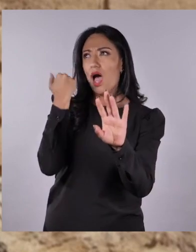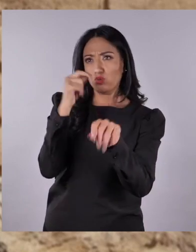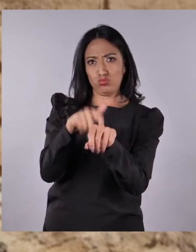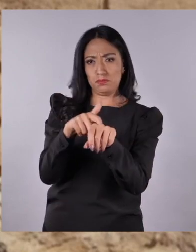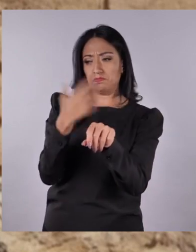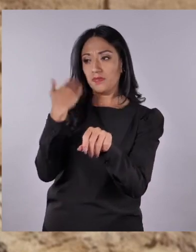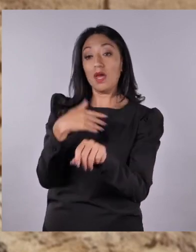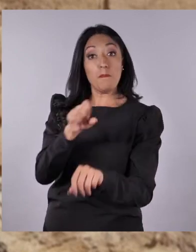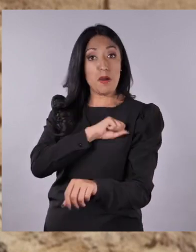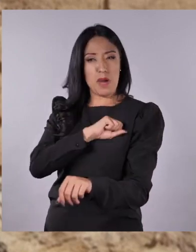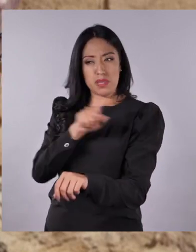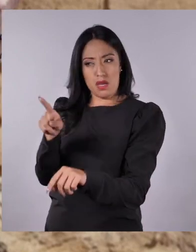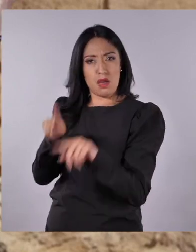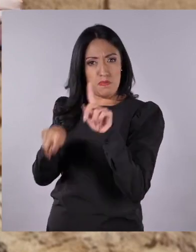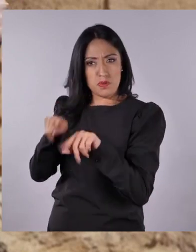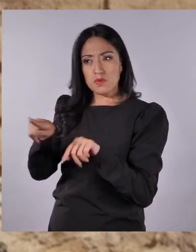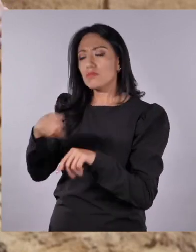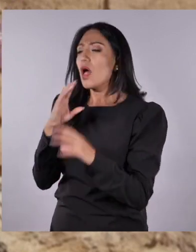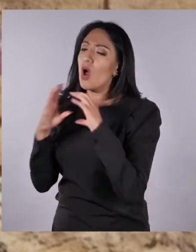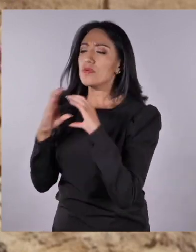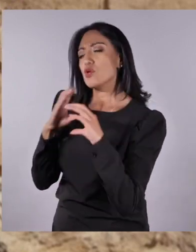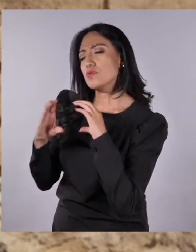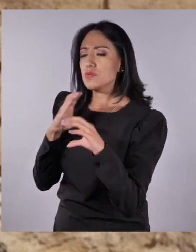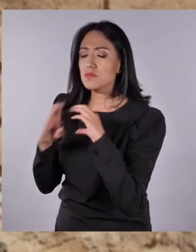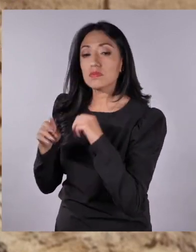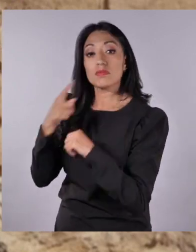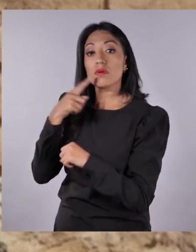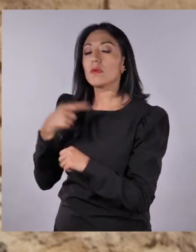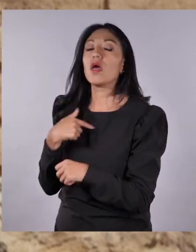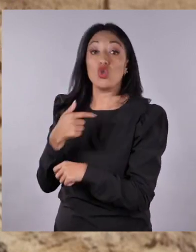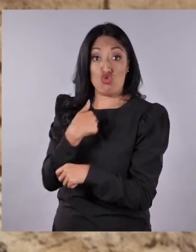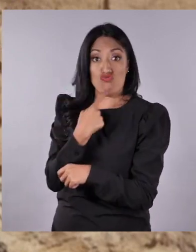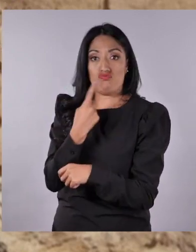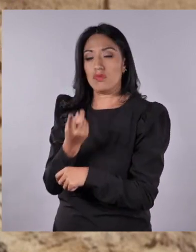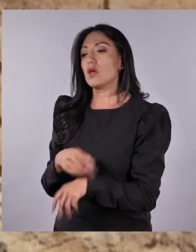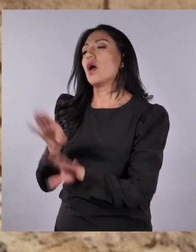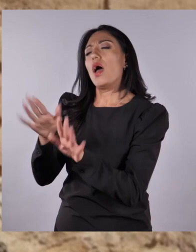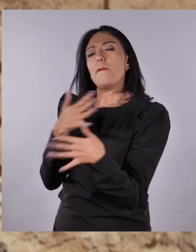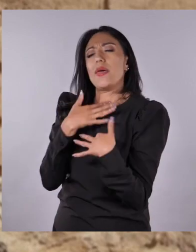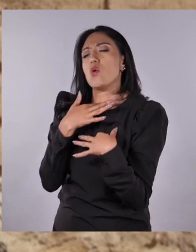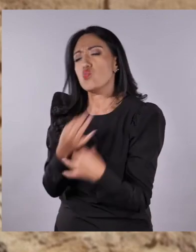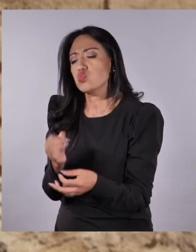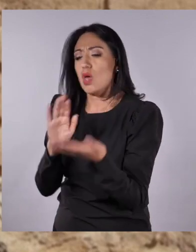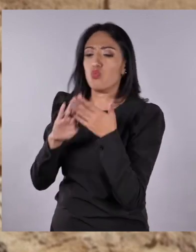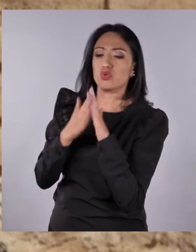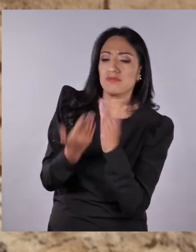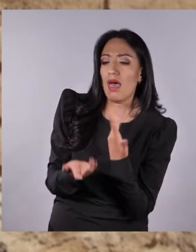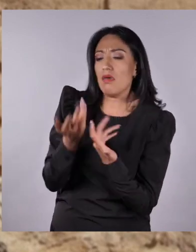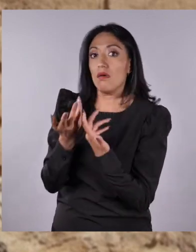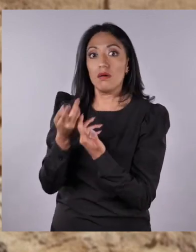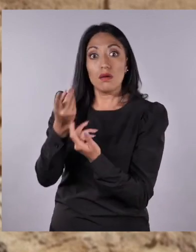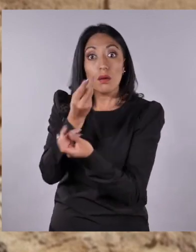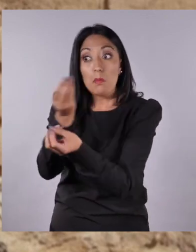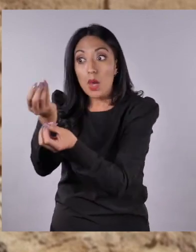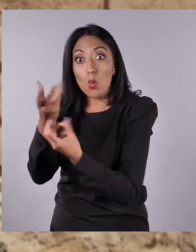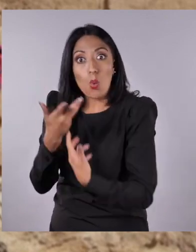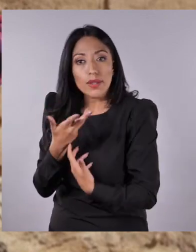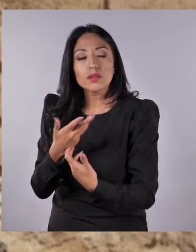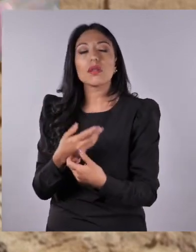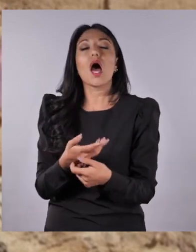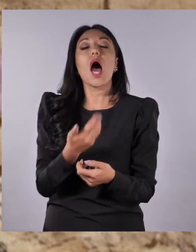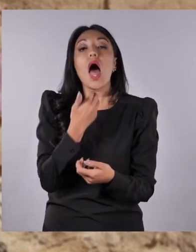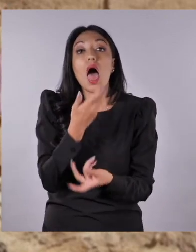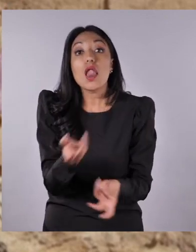Hace un rato, mi pana con el que estábamos conversando le dije que me encanta esto de la comunidad. y me contó que existe